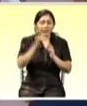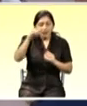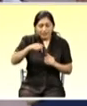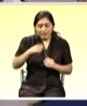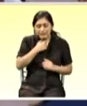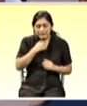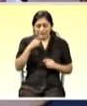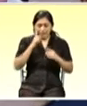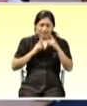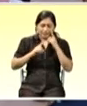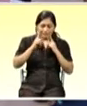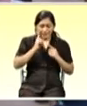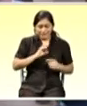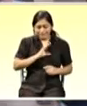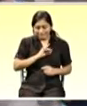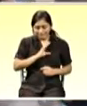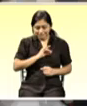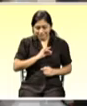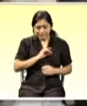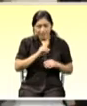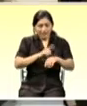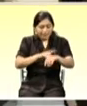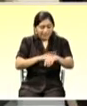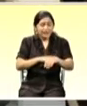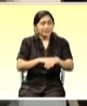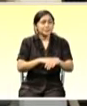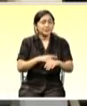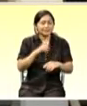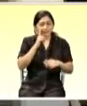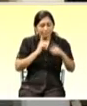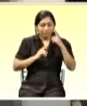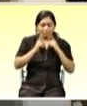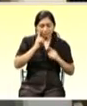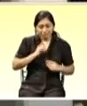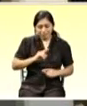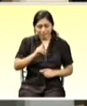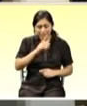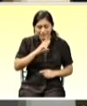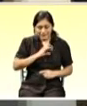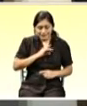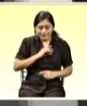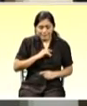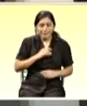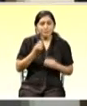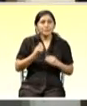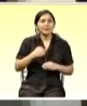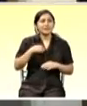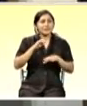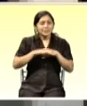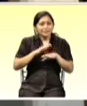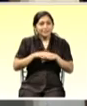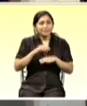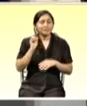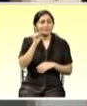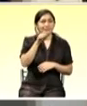dolor. Dame tiempo para llorar las ofensas de que me hice culpable a tus ojos.